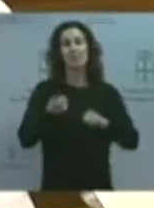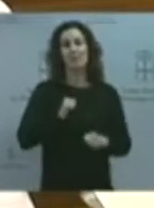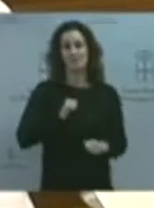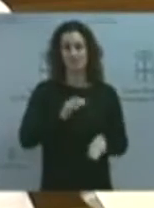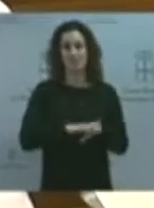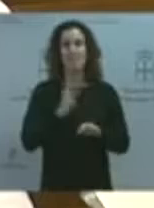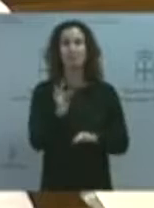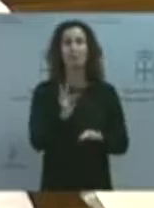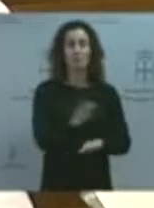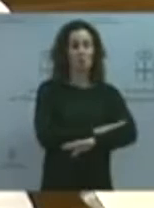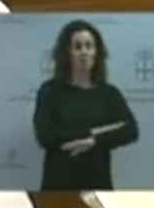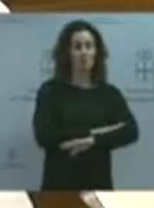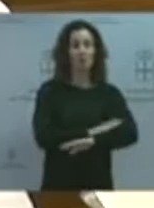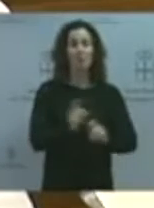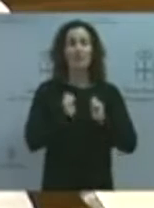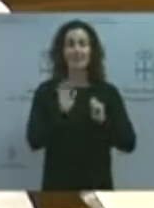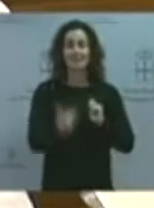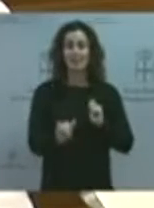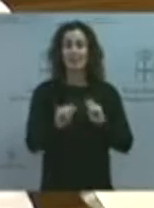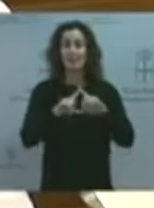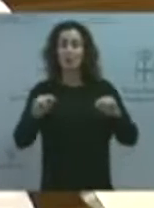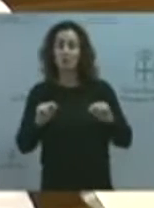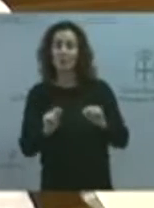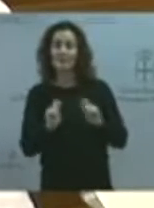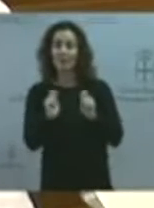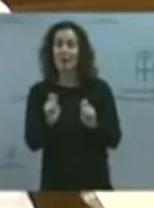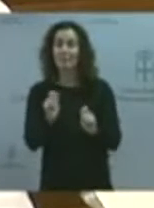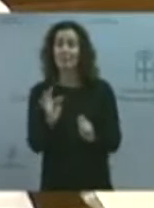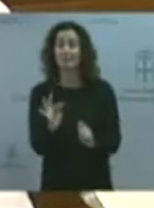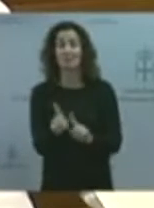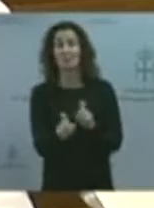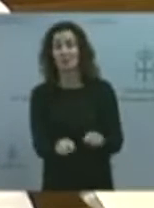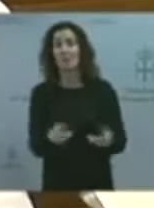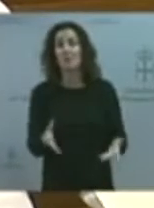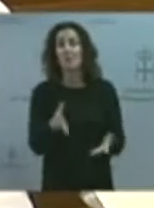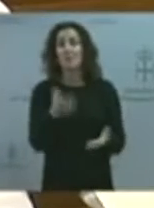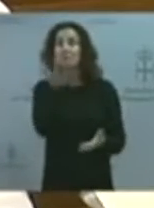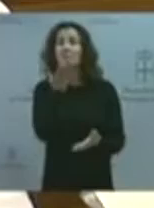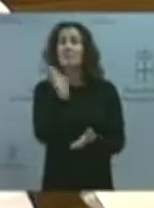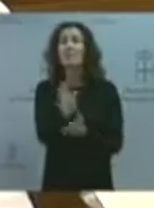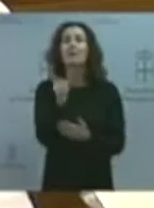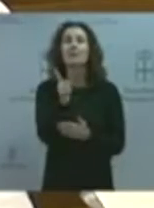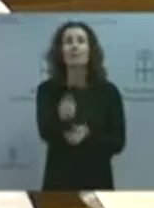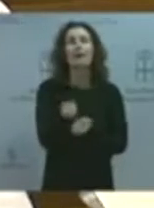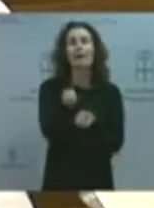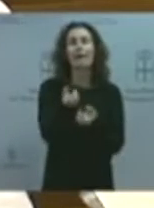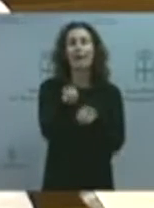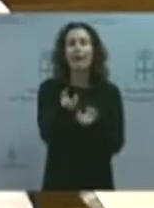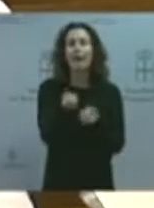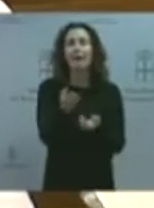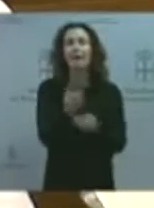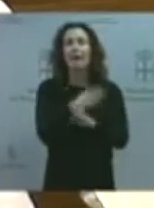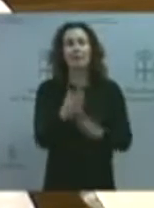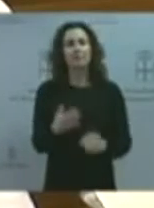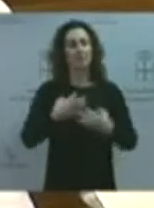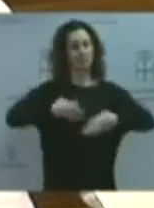Asturias. La política de la imagen, como la del relato, es mero discurso en lo formal, pero también implica una toma de postura. No tomar